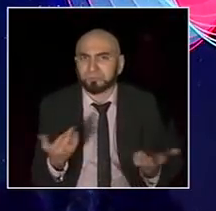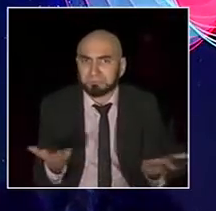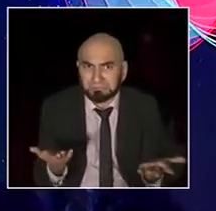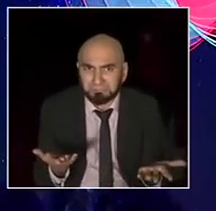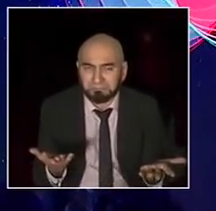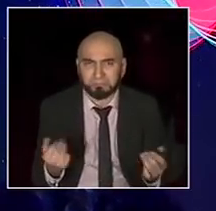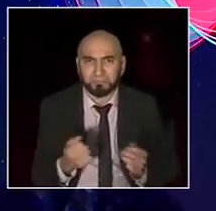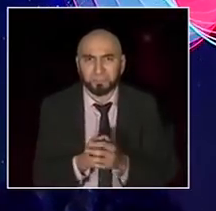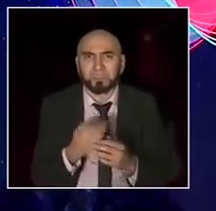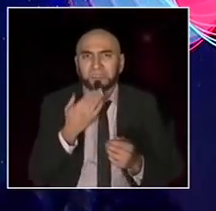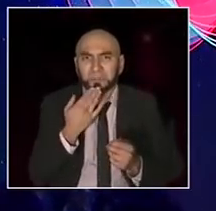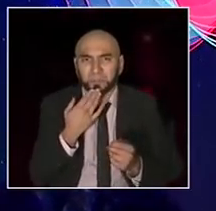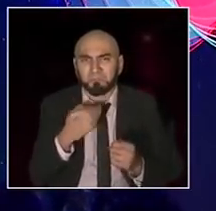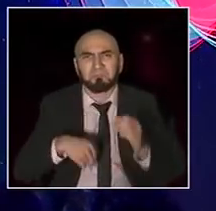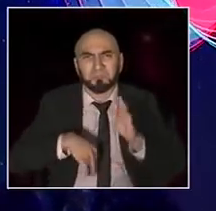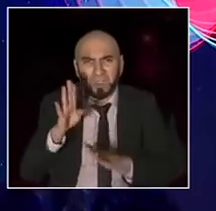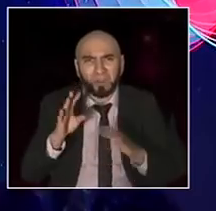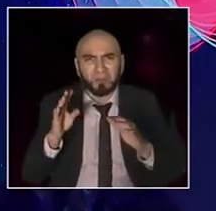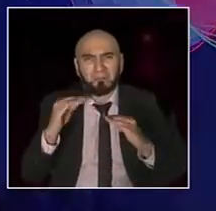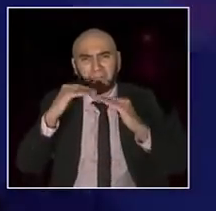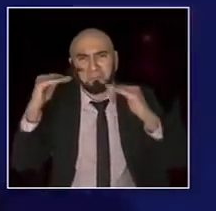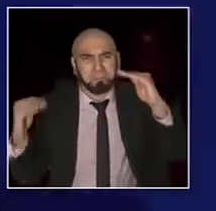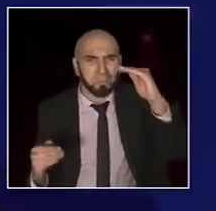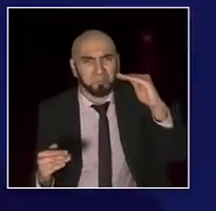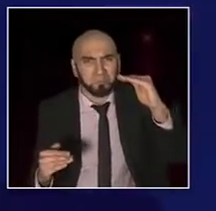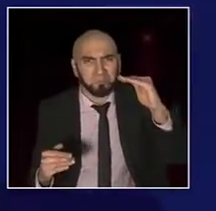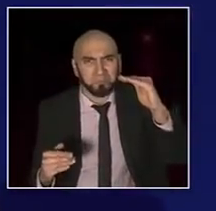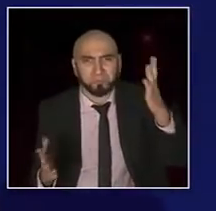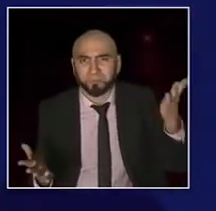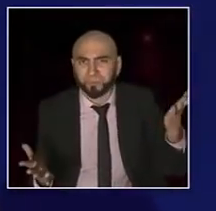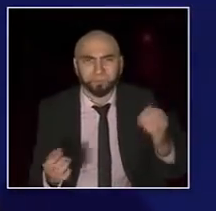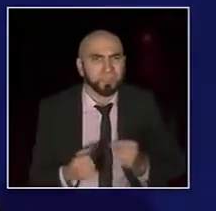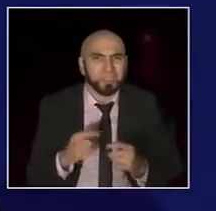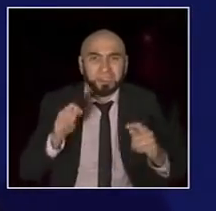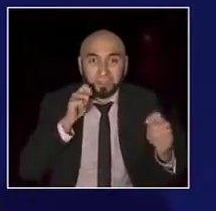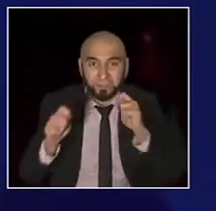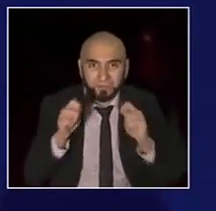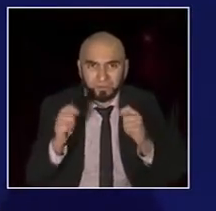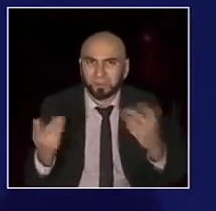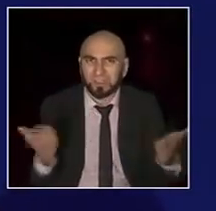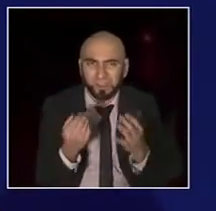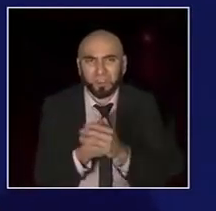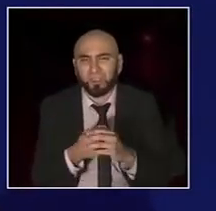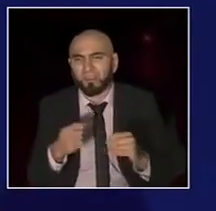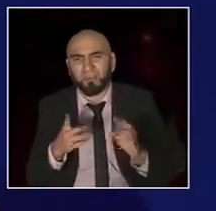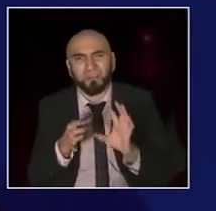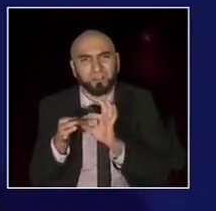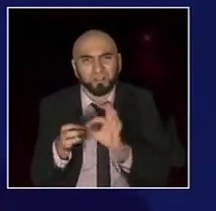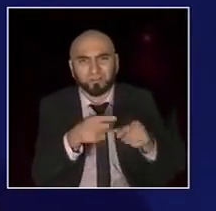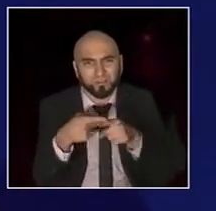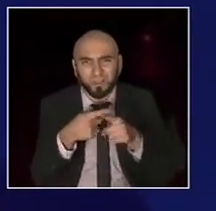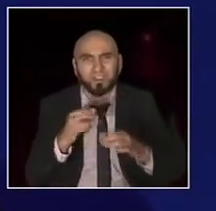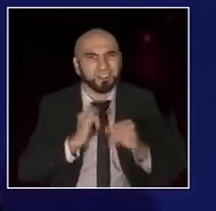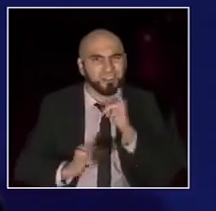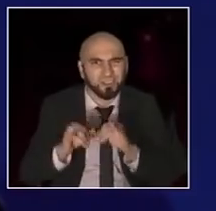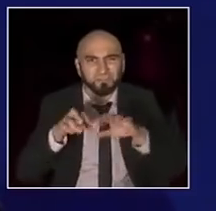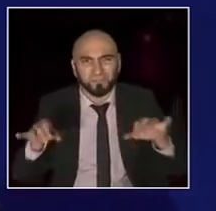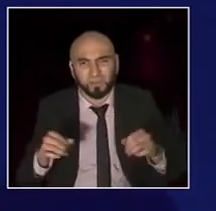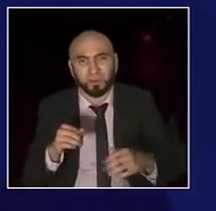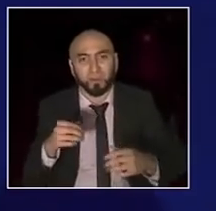que se profundice la desigualdad? ¿Qué riesgos existe de que algoritmos, redes sociales y noticias falsas